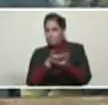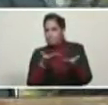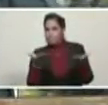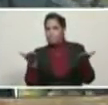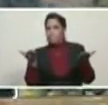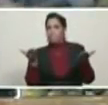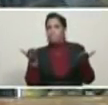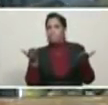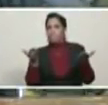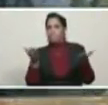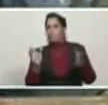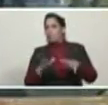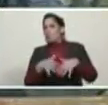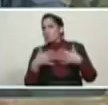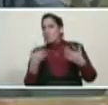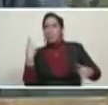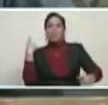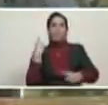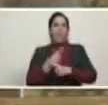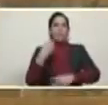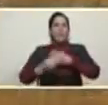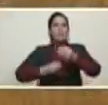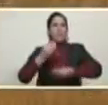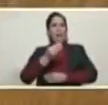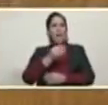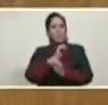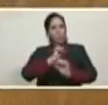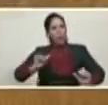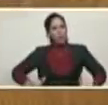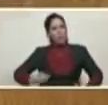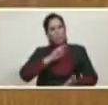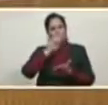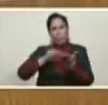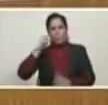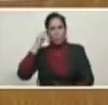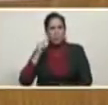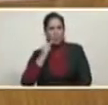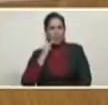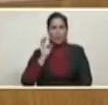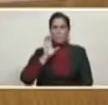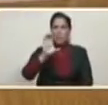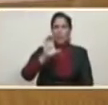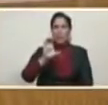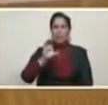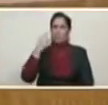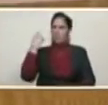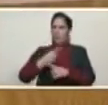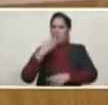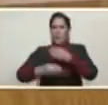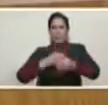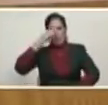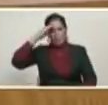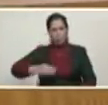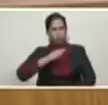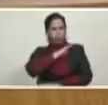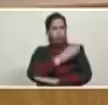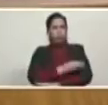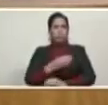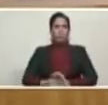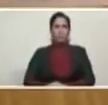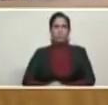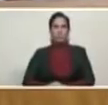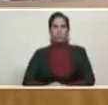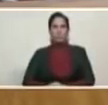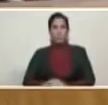¿Qué debe hacer la Fuerza Armada Nacional Bolivariana con su patria? ¿Qué deben hacer las fuerzas militares con la patria? Bolívar